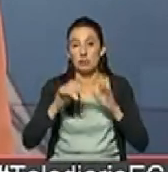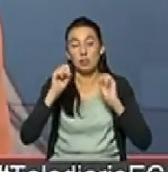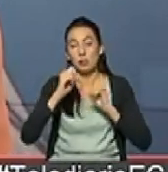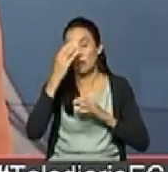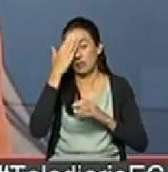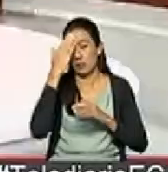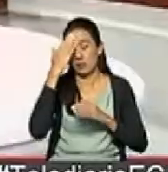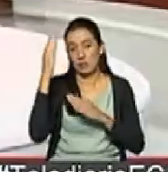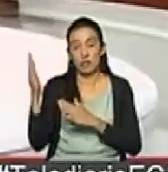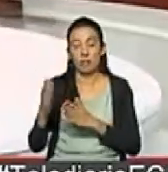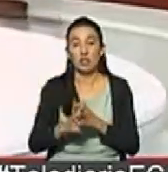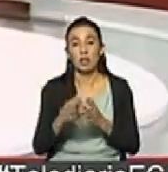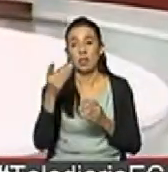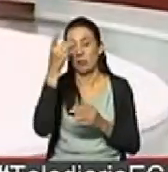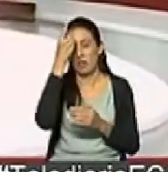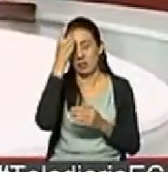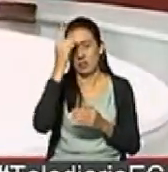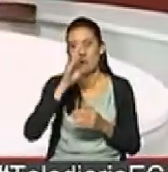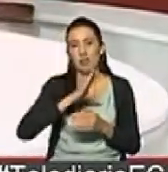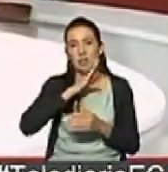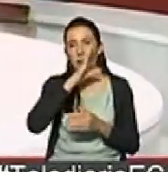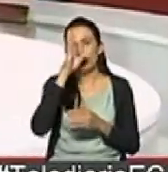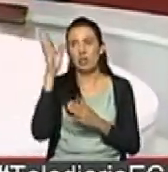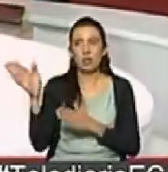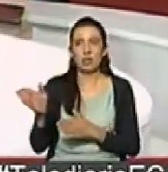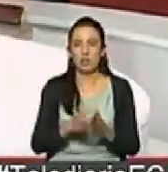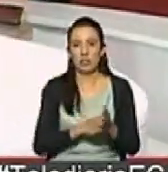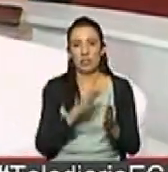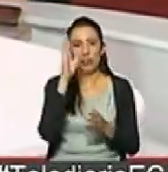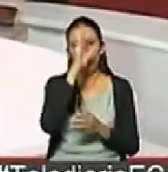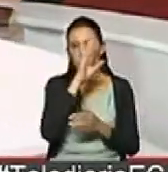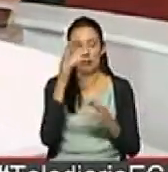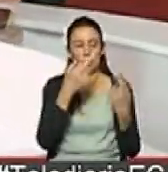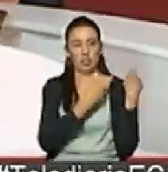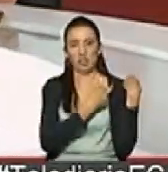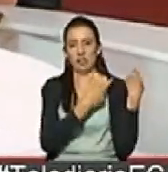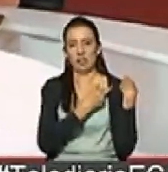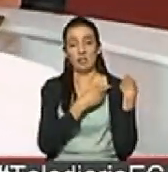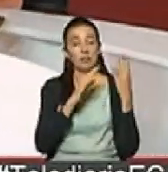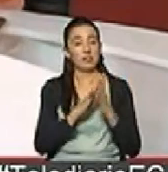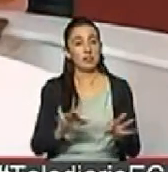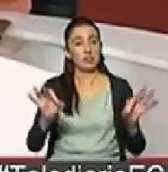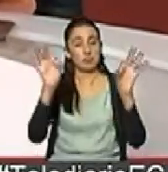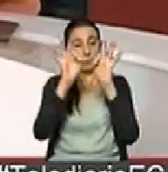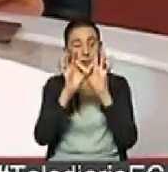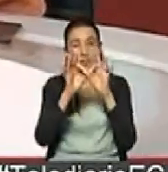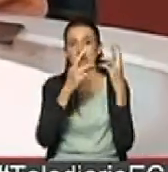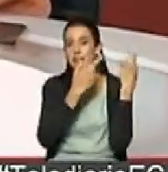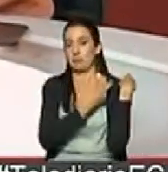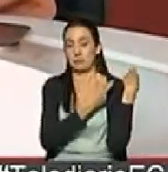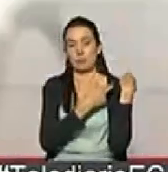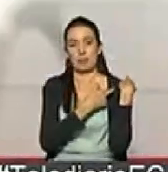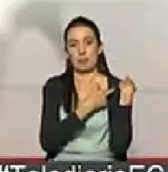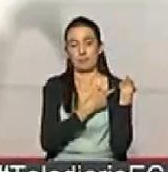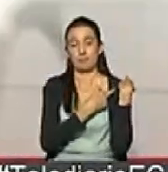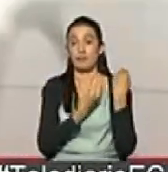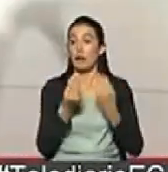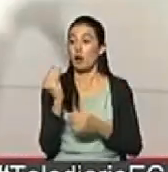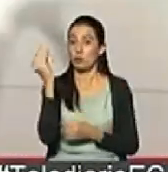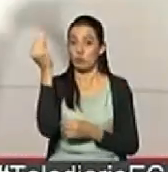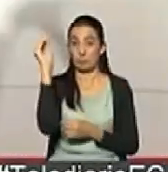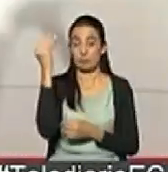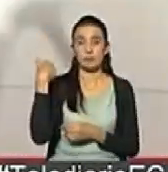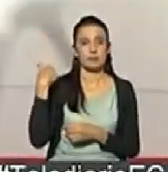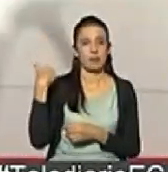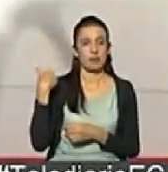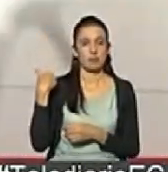que siempre llevan tareas a casa? Nunca dejar de lado las responsabilidades es una de las principales cosas. Los chicos tienen no